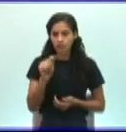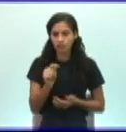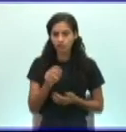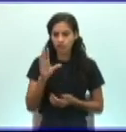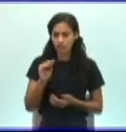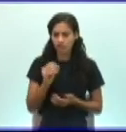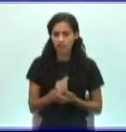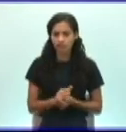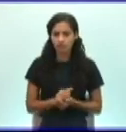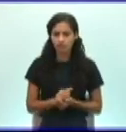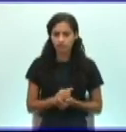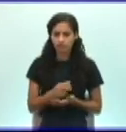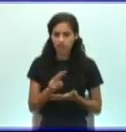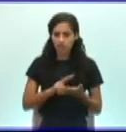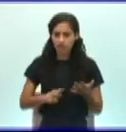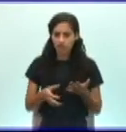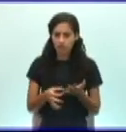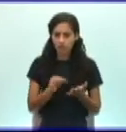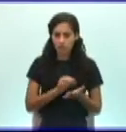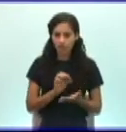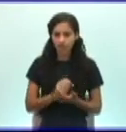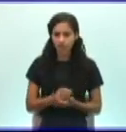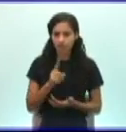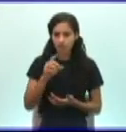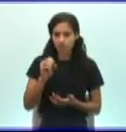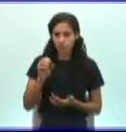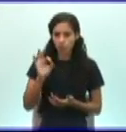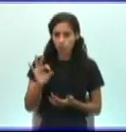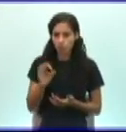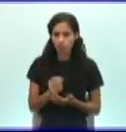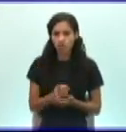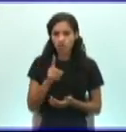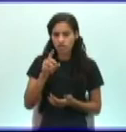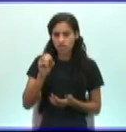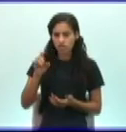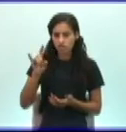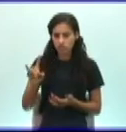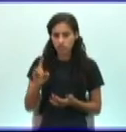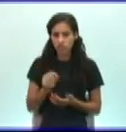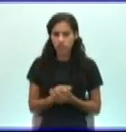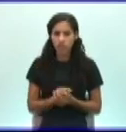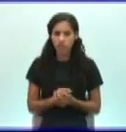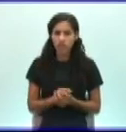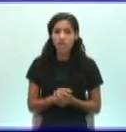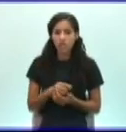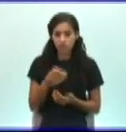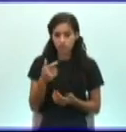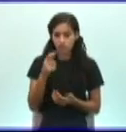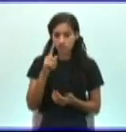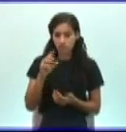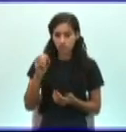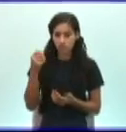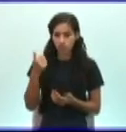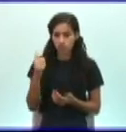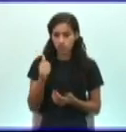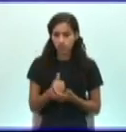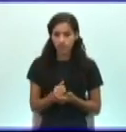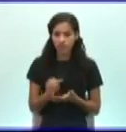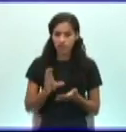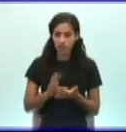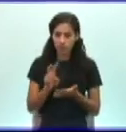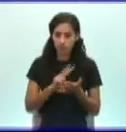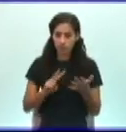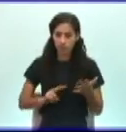dice, lee las páginas 108 y 109 y 110 del libro de